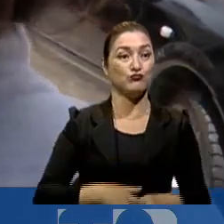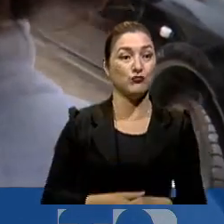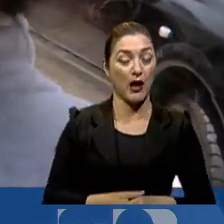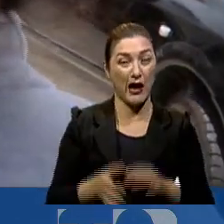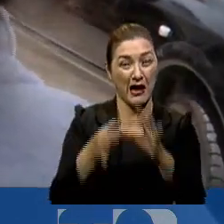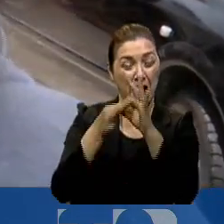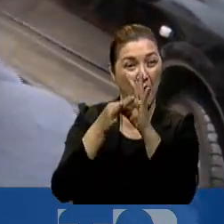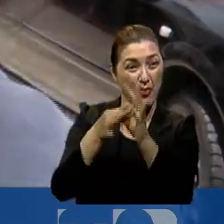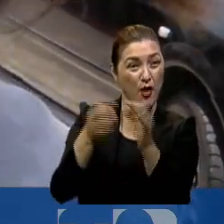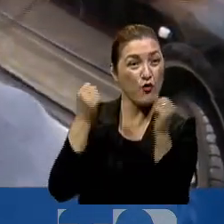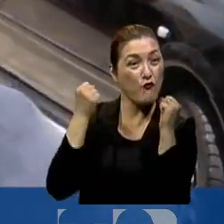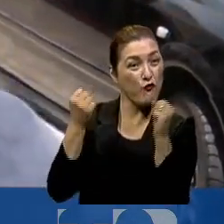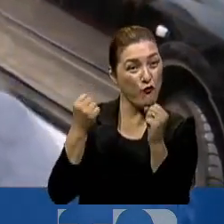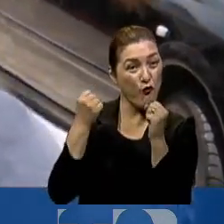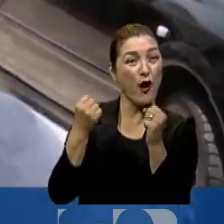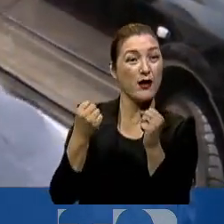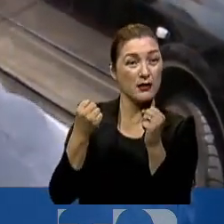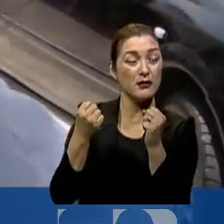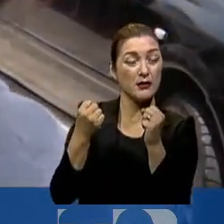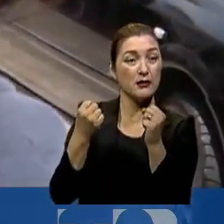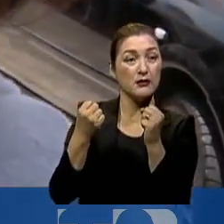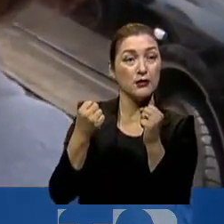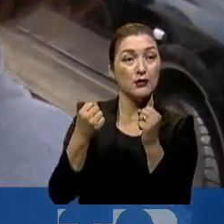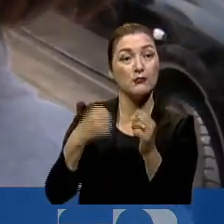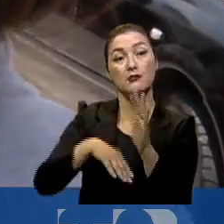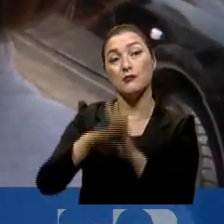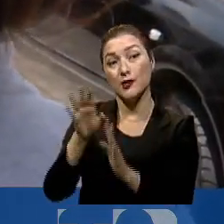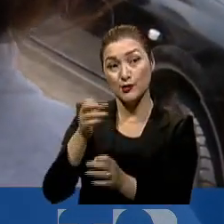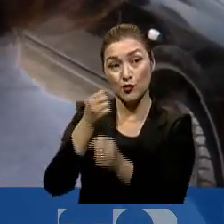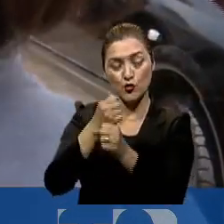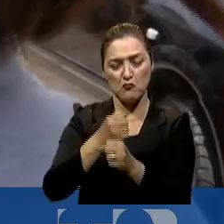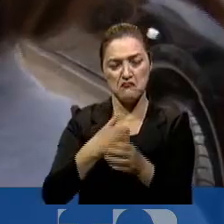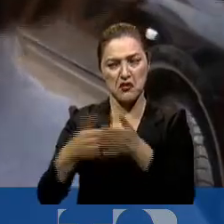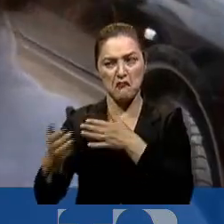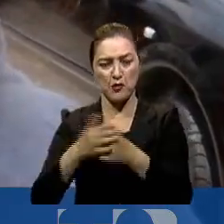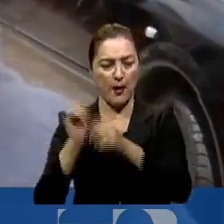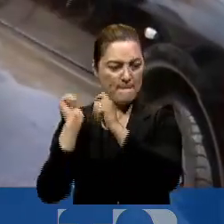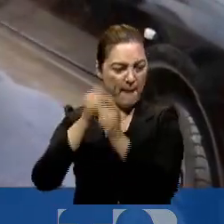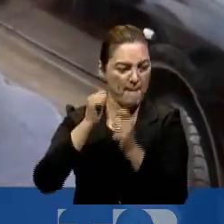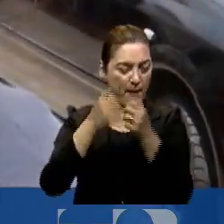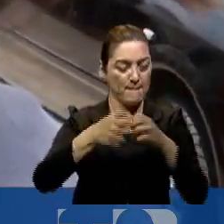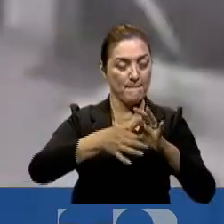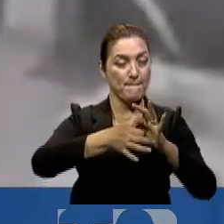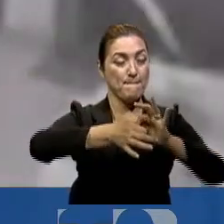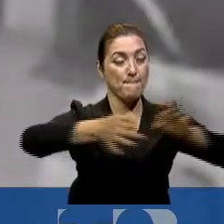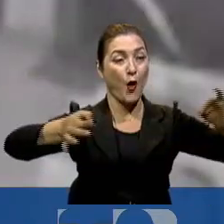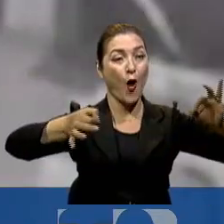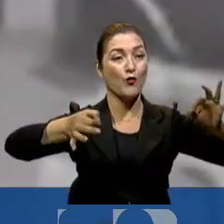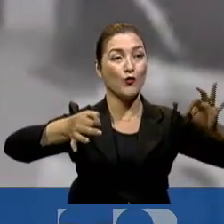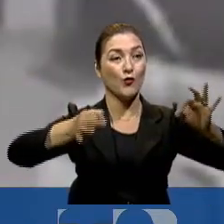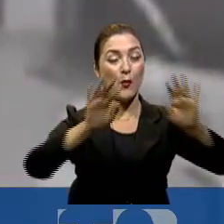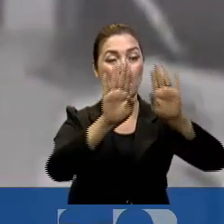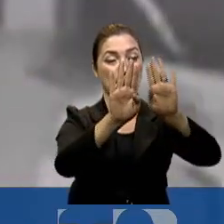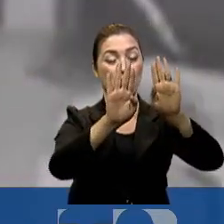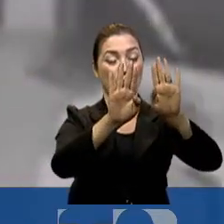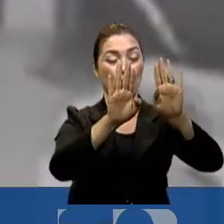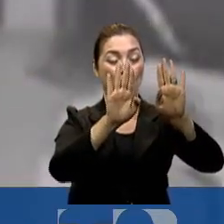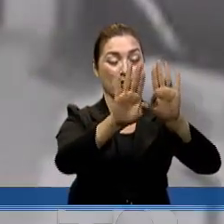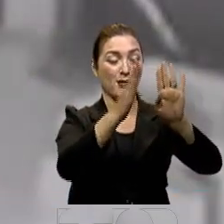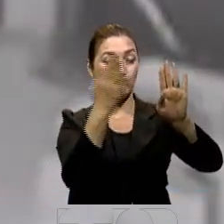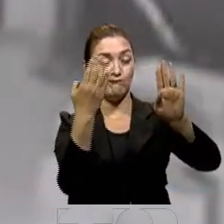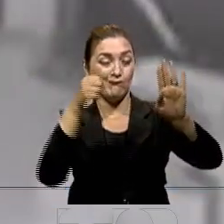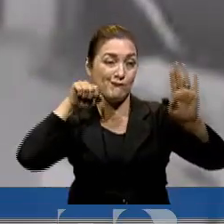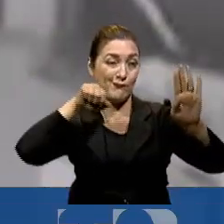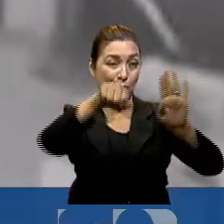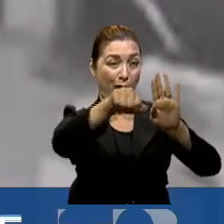simple, es el candado creo que supuestamente más seguro, le rompieron el vidrio, la puerta. Los delincuentes se tomaron su tiempo